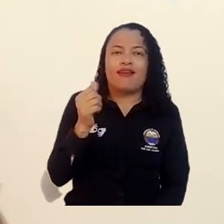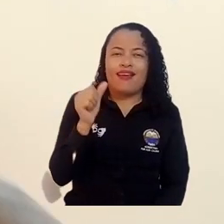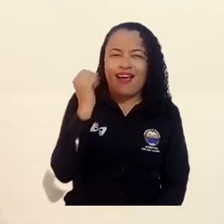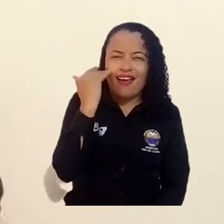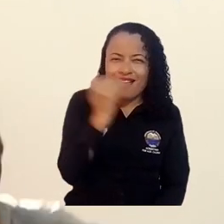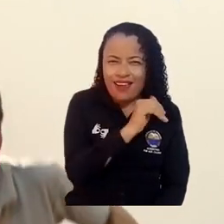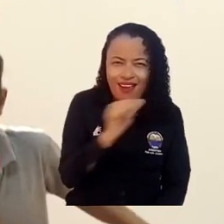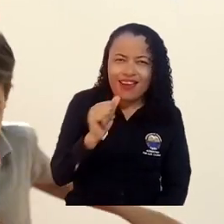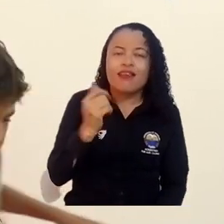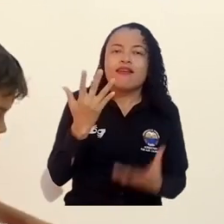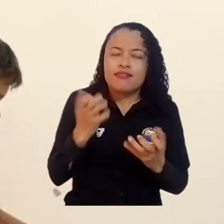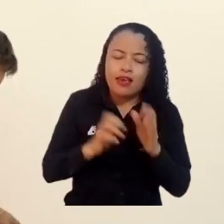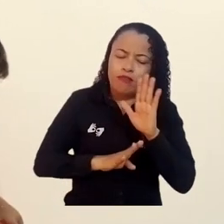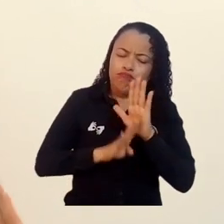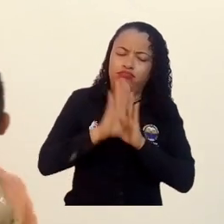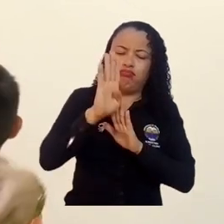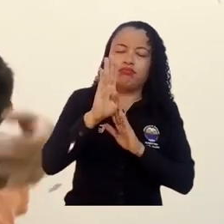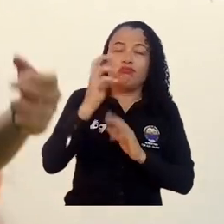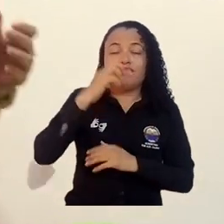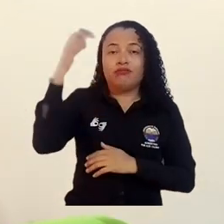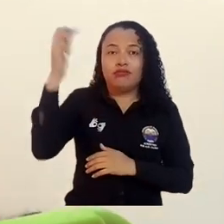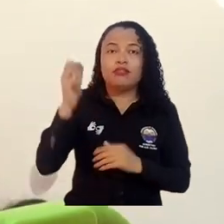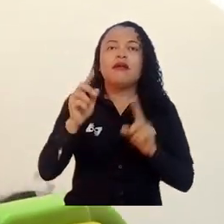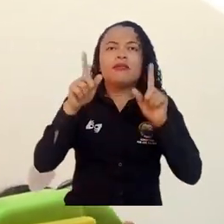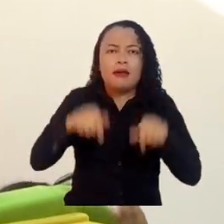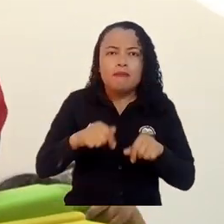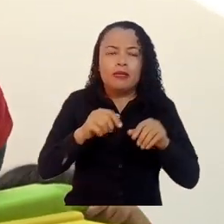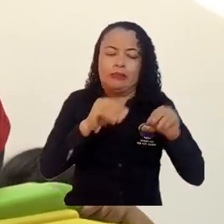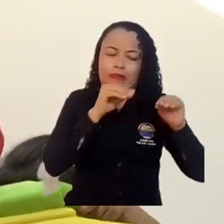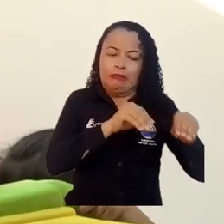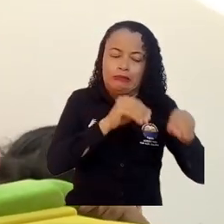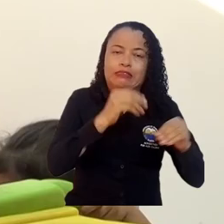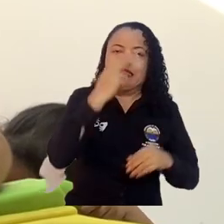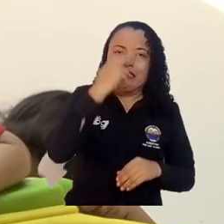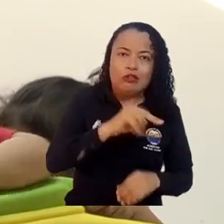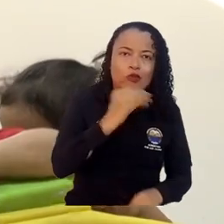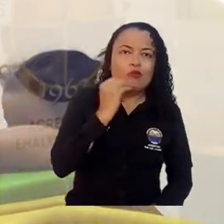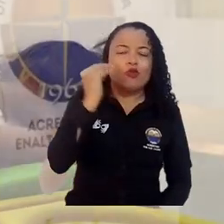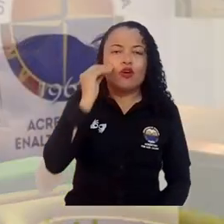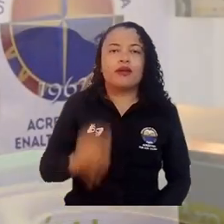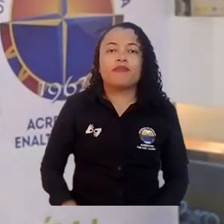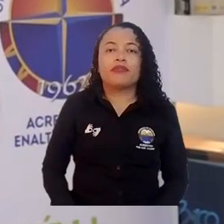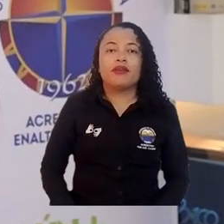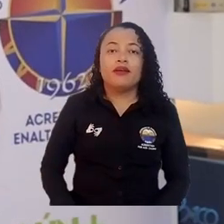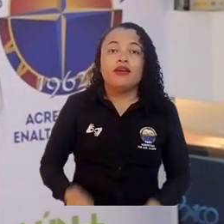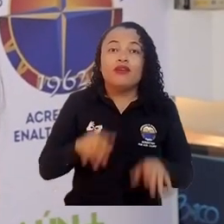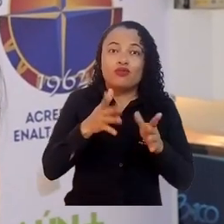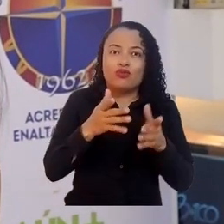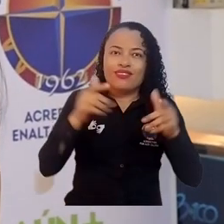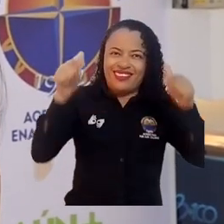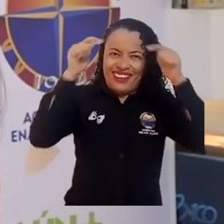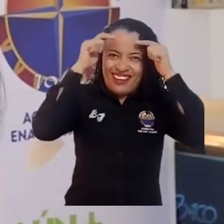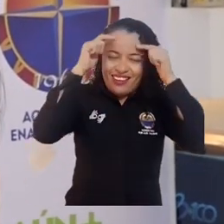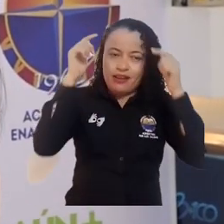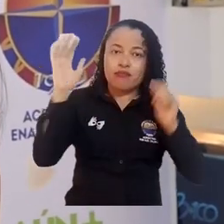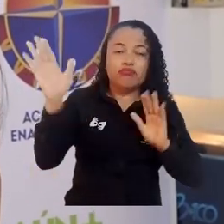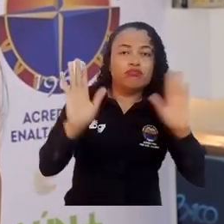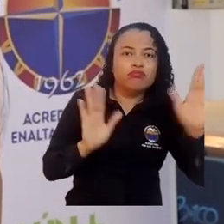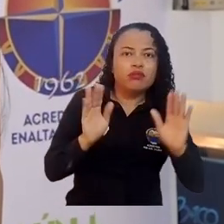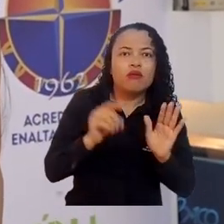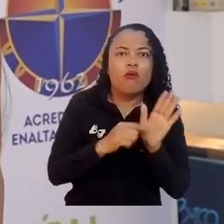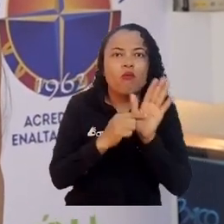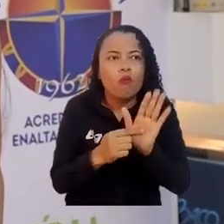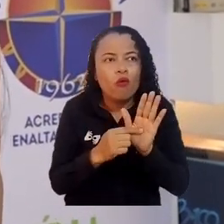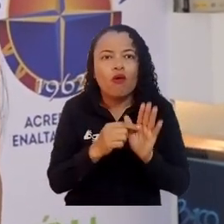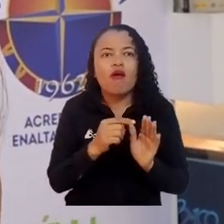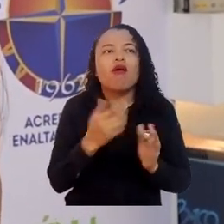buscan crecer personalmente, pero al mismo tiempo hacen crecer a sus hijos y su hogar. Y que un reinado como este visibilice esas mujeres que